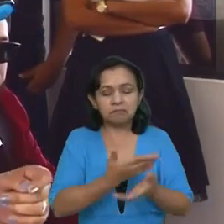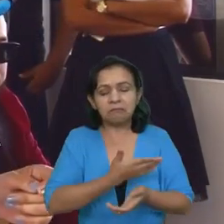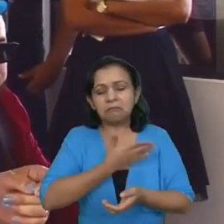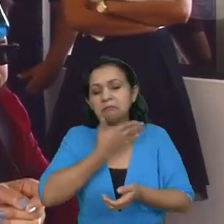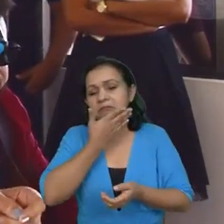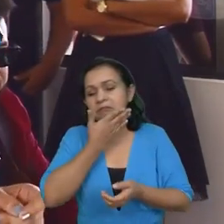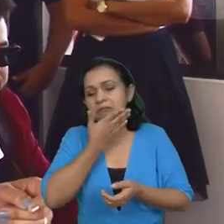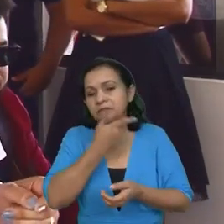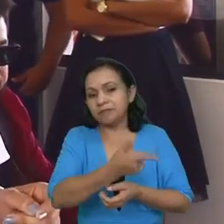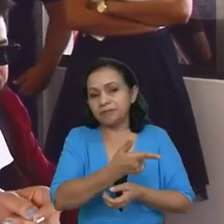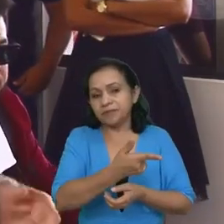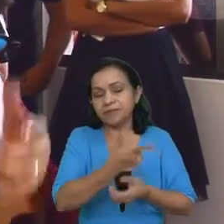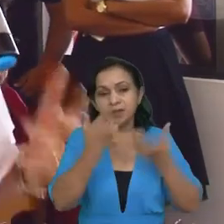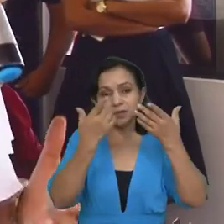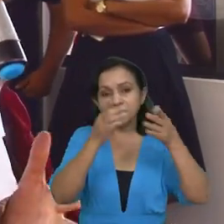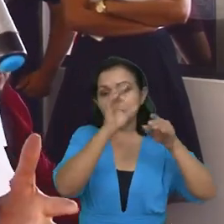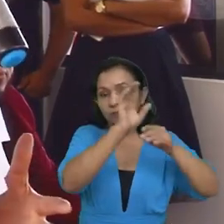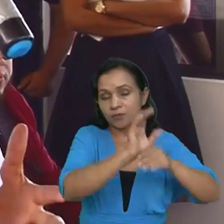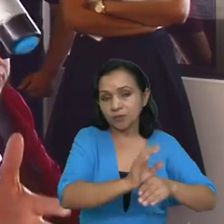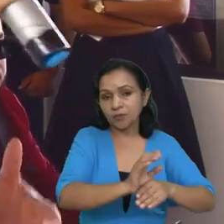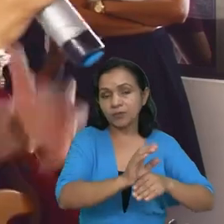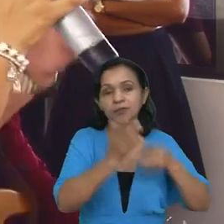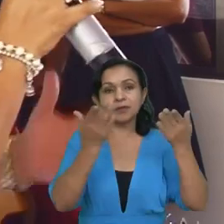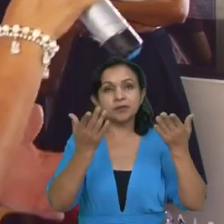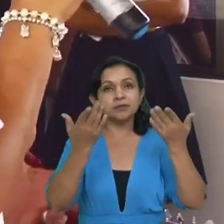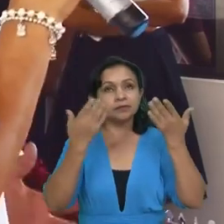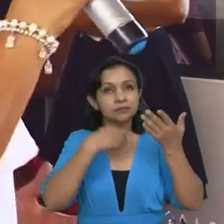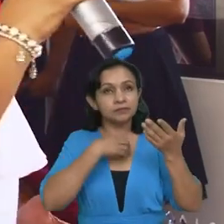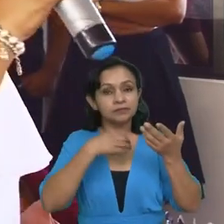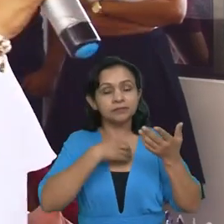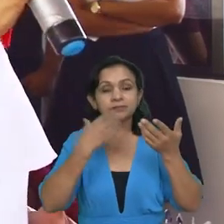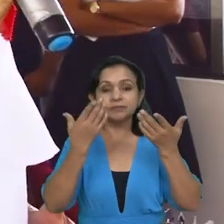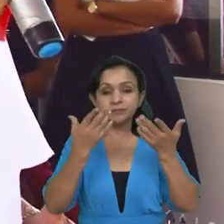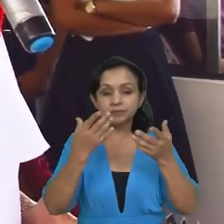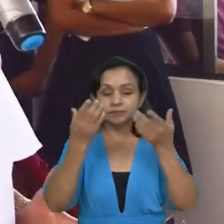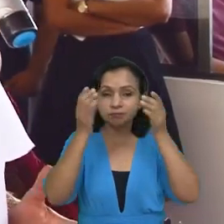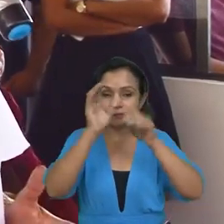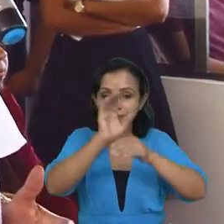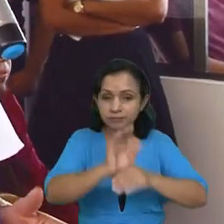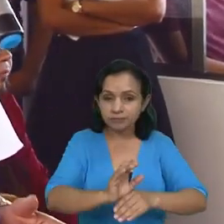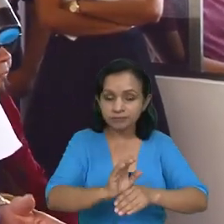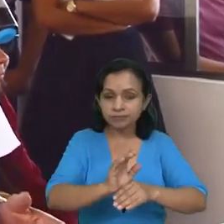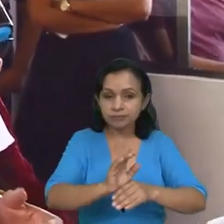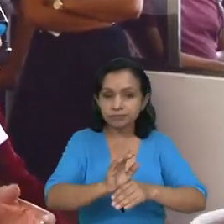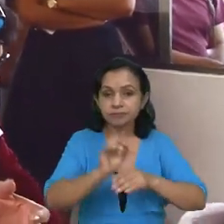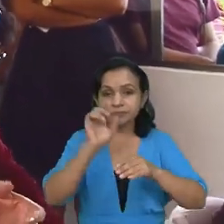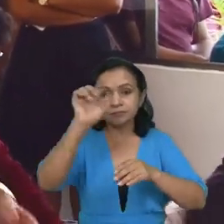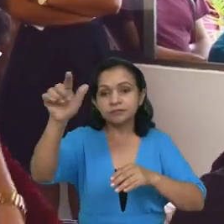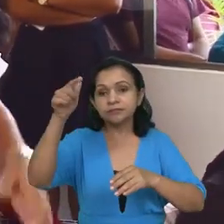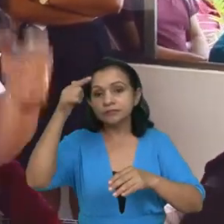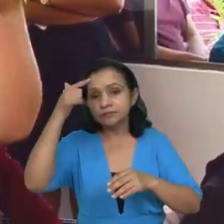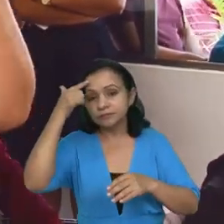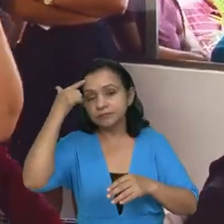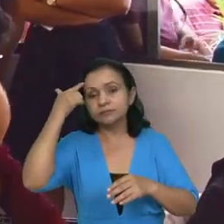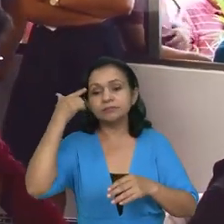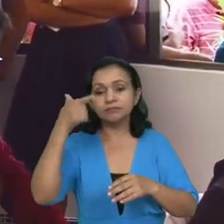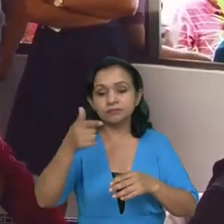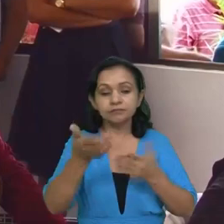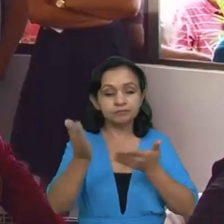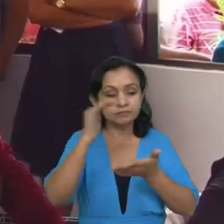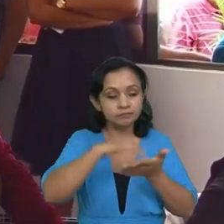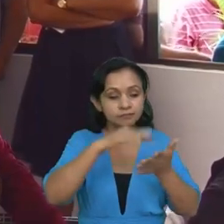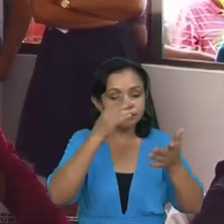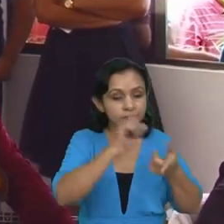de nuestra cultura nuestras tradiciones nuestras raíces sin embargo nuestro gobierno vino al rescate